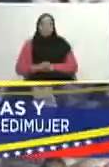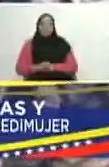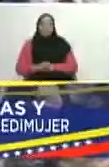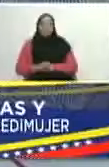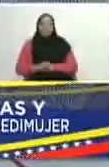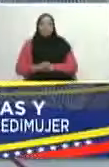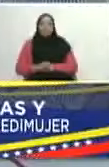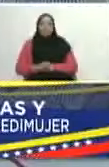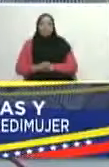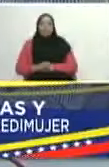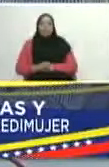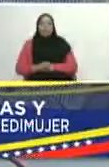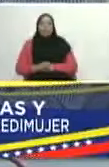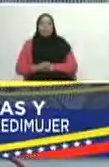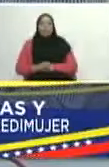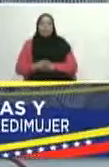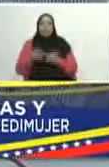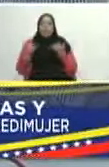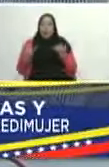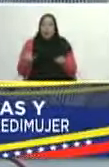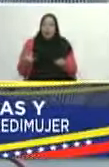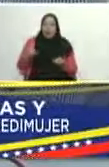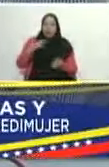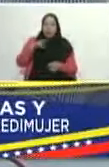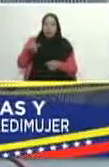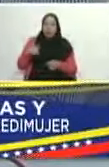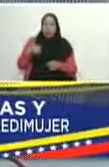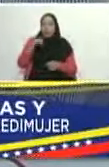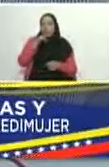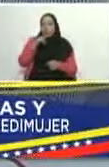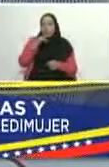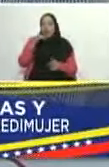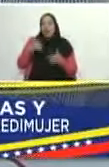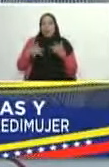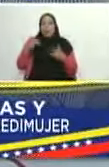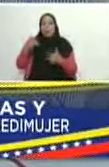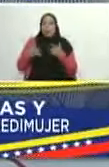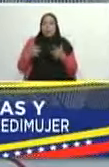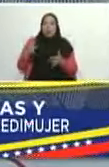Hoy venimos precisamente a activar